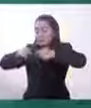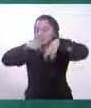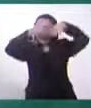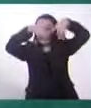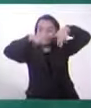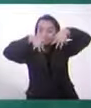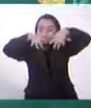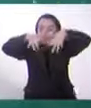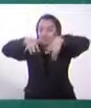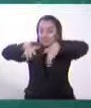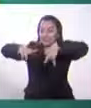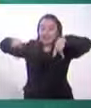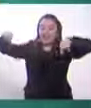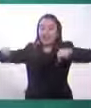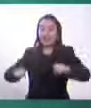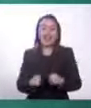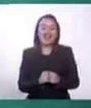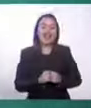hojas!